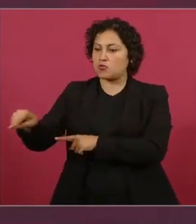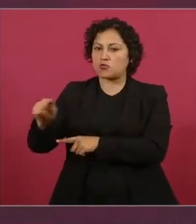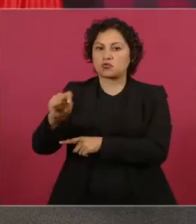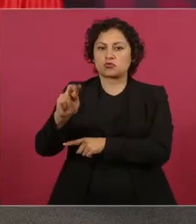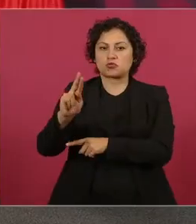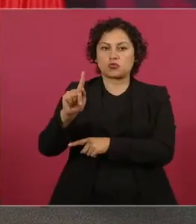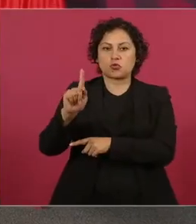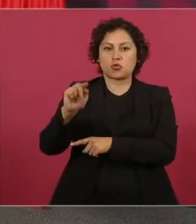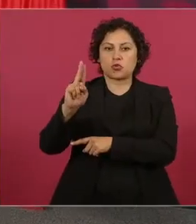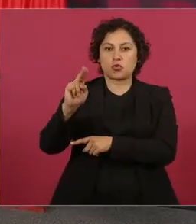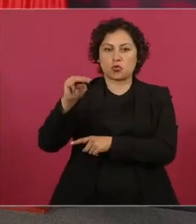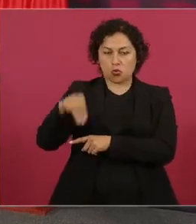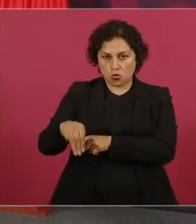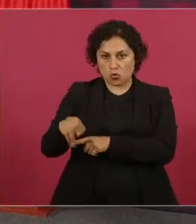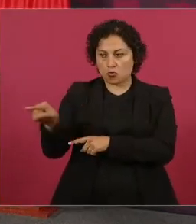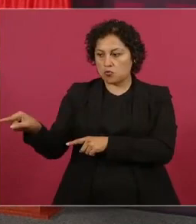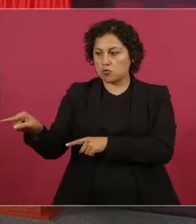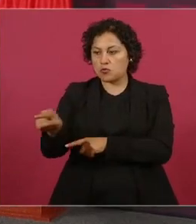Tulum,